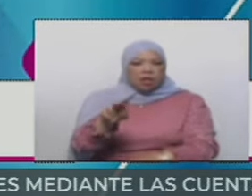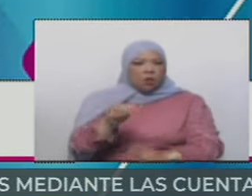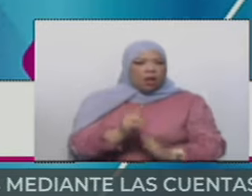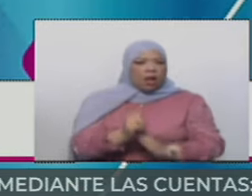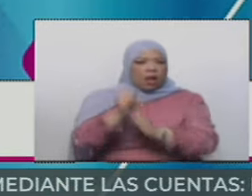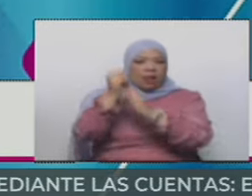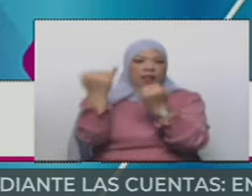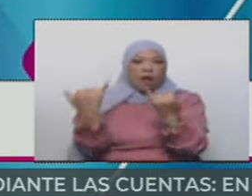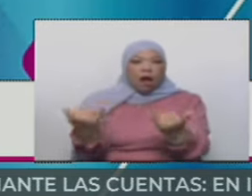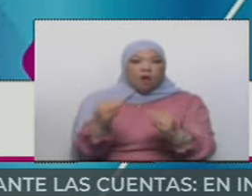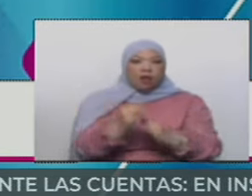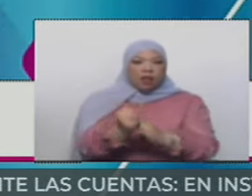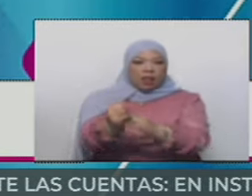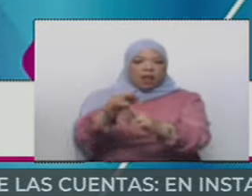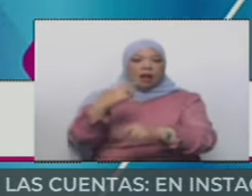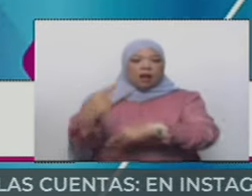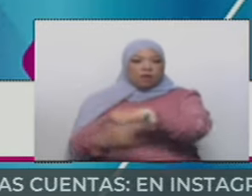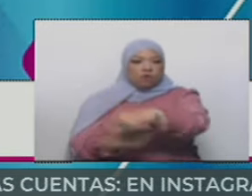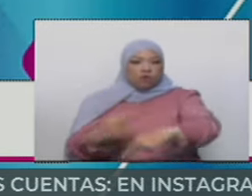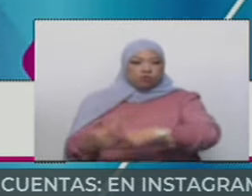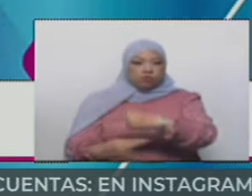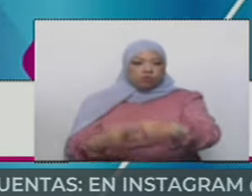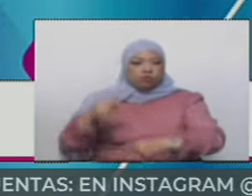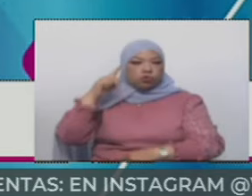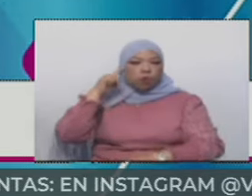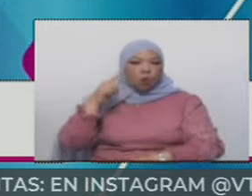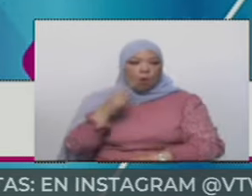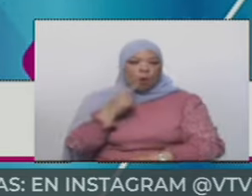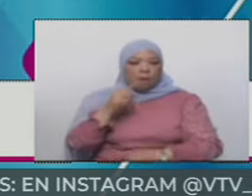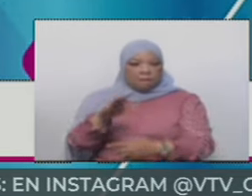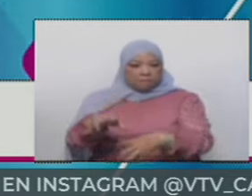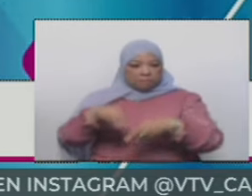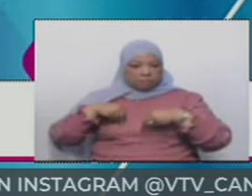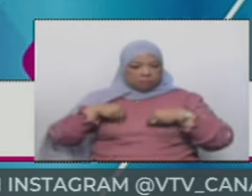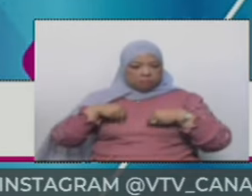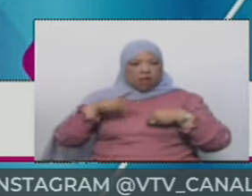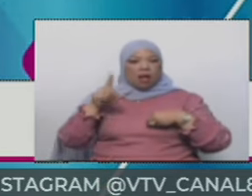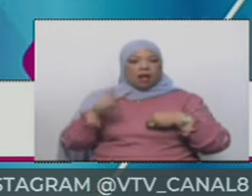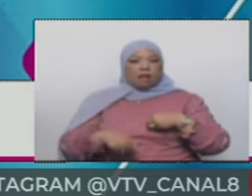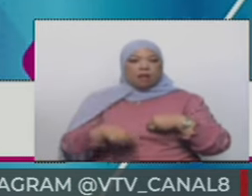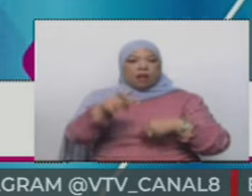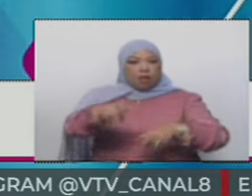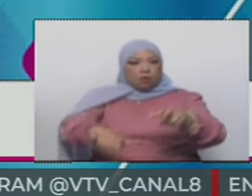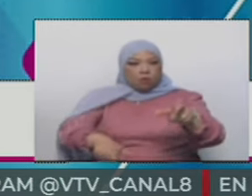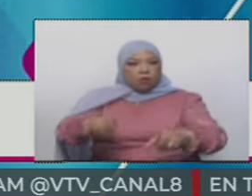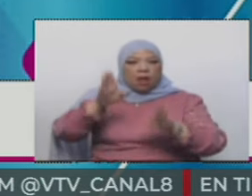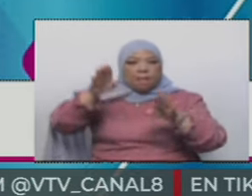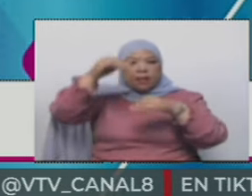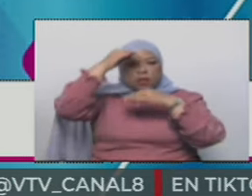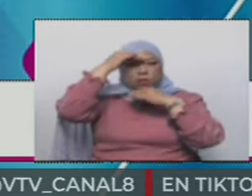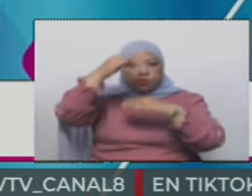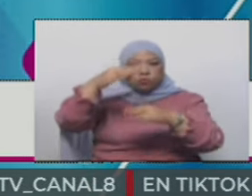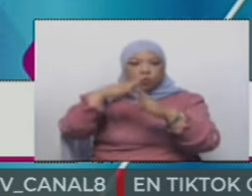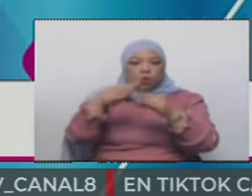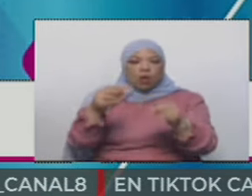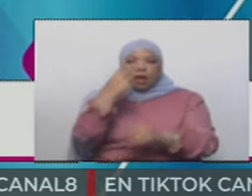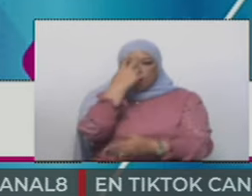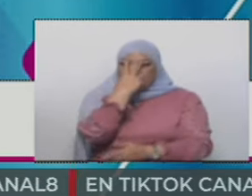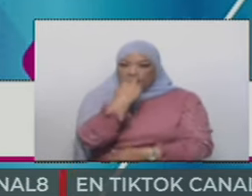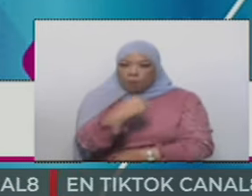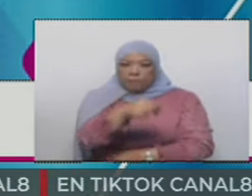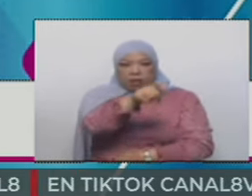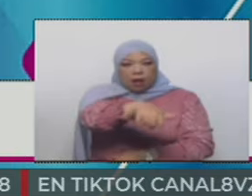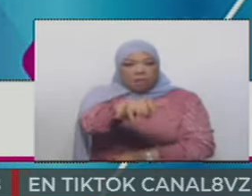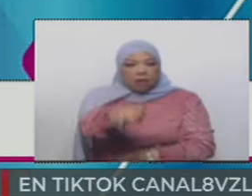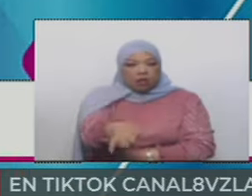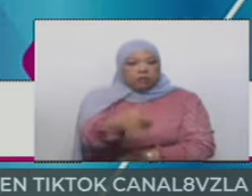pero que la revolución visibilizó. Escuchando a la gente de a pie, a los humildes, a